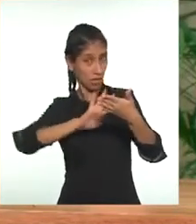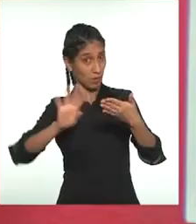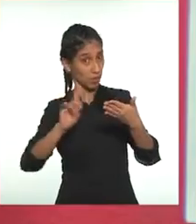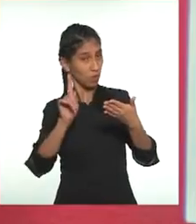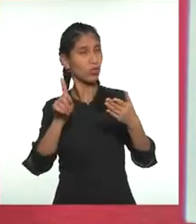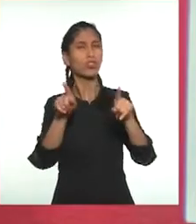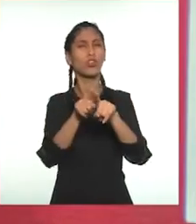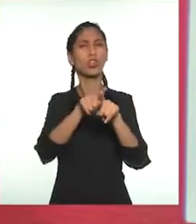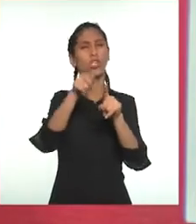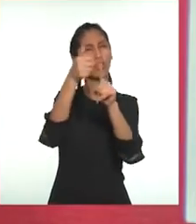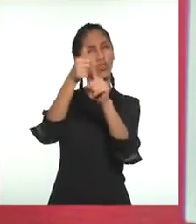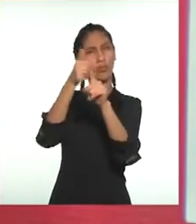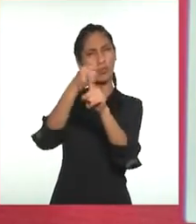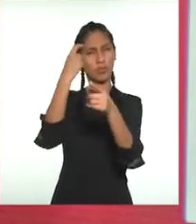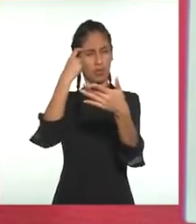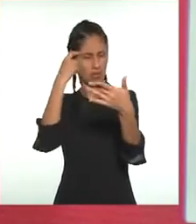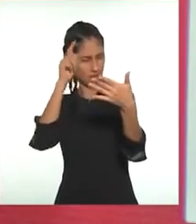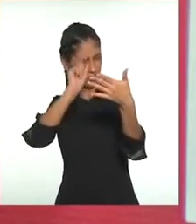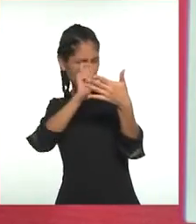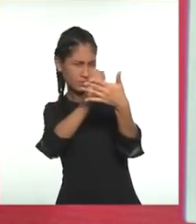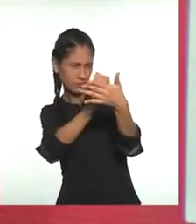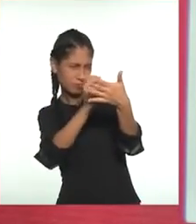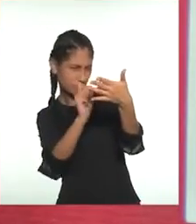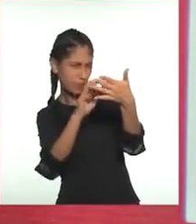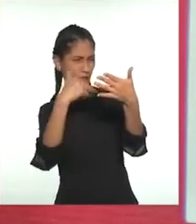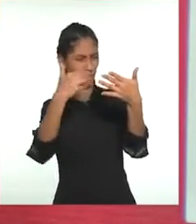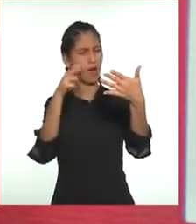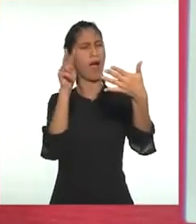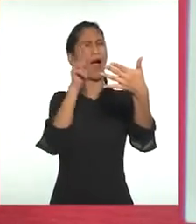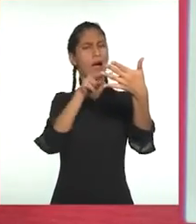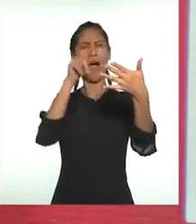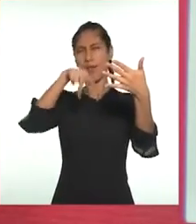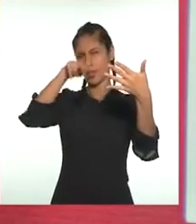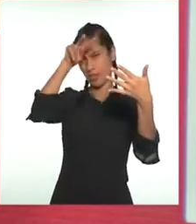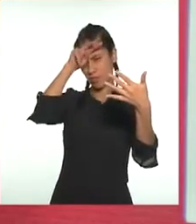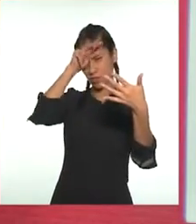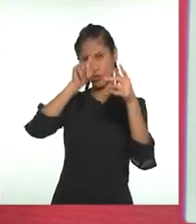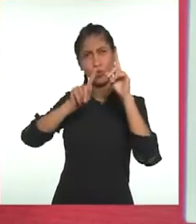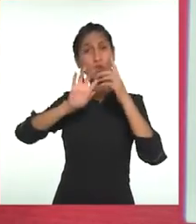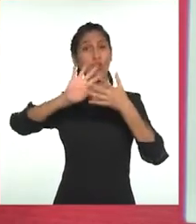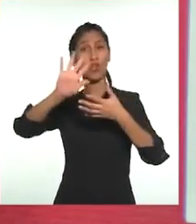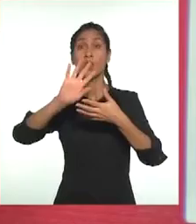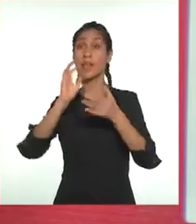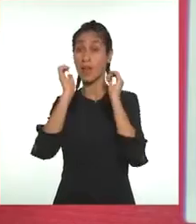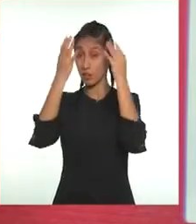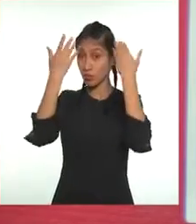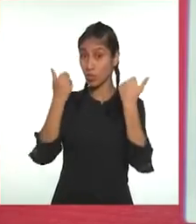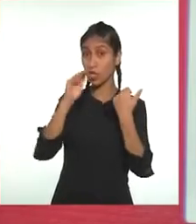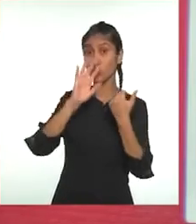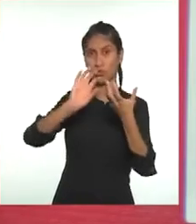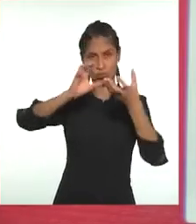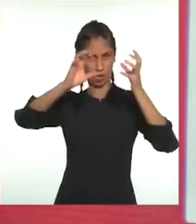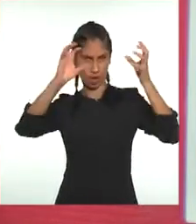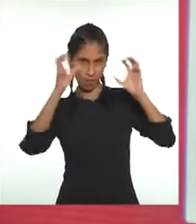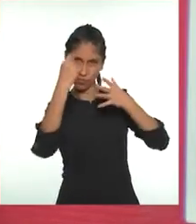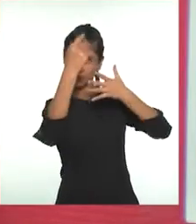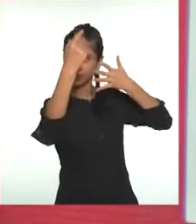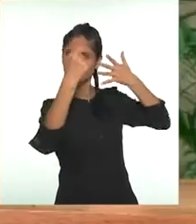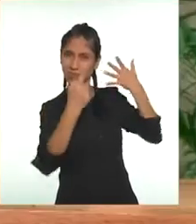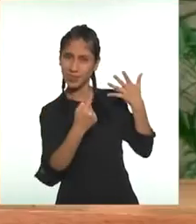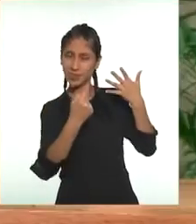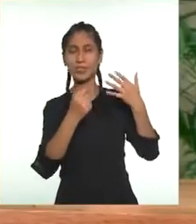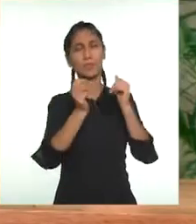sino hacerlo para visibilizar los cambios que se han dado en nuestro país con respecto a la posición que ocupamos las mujeres en distintos